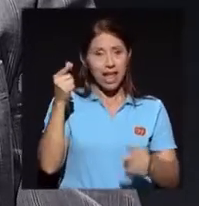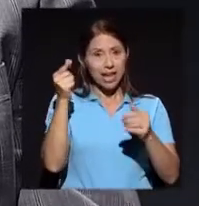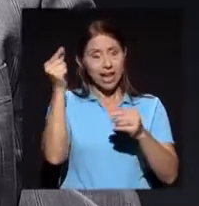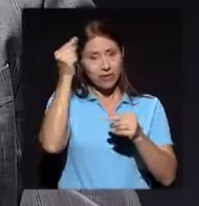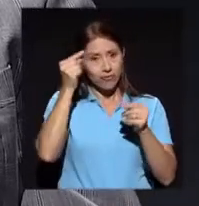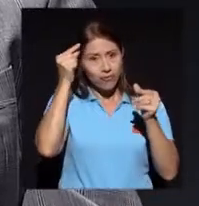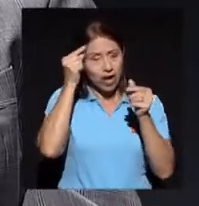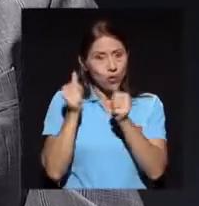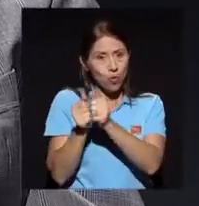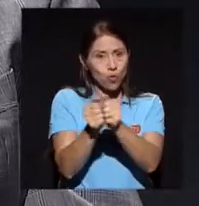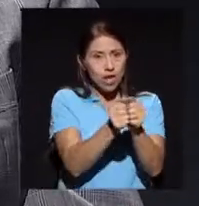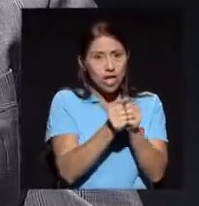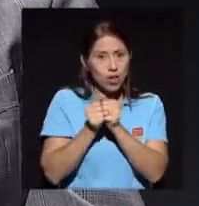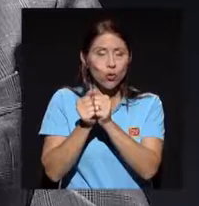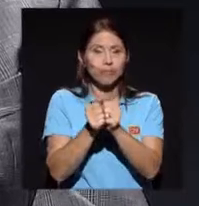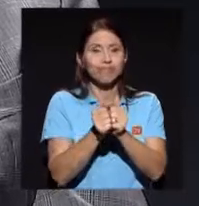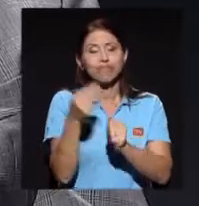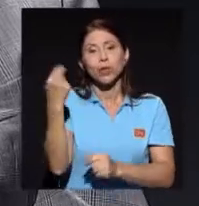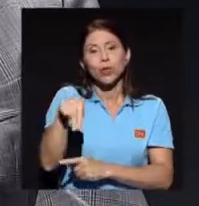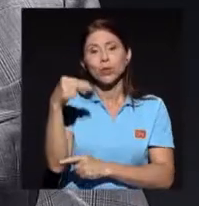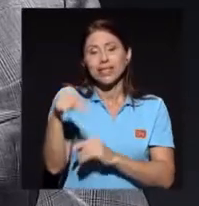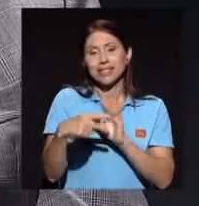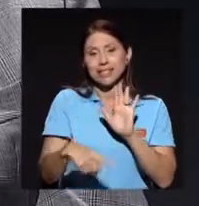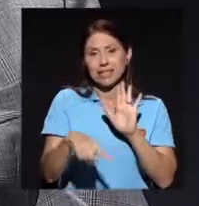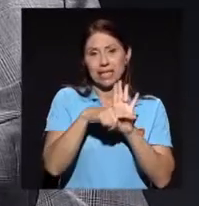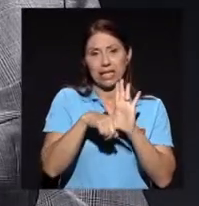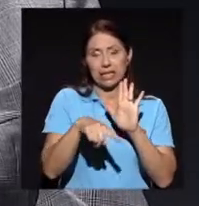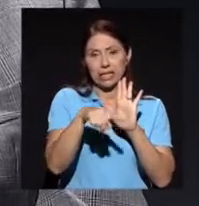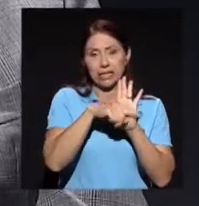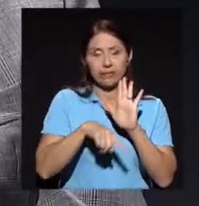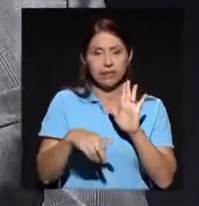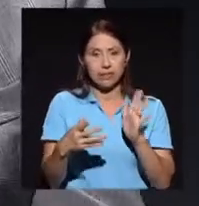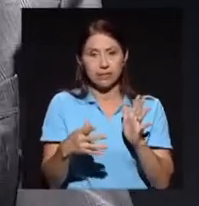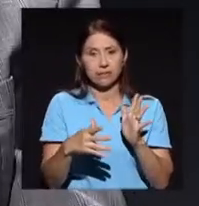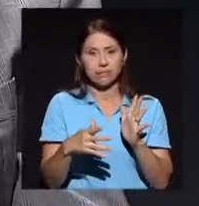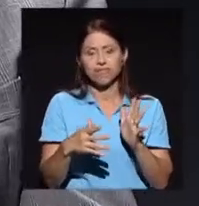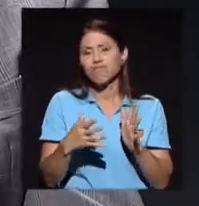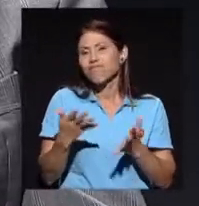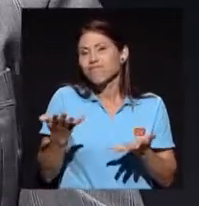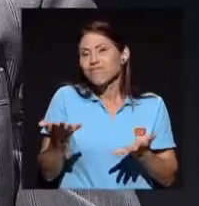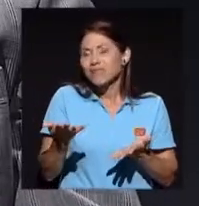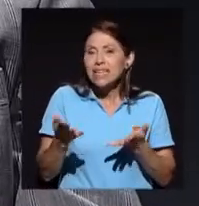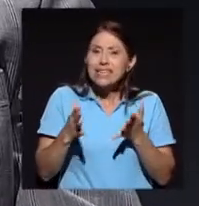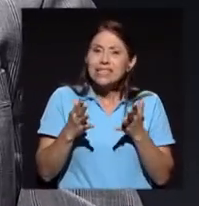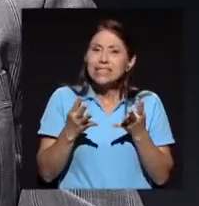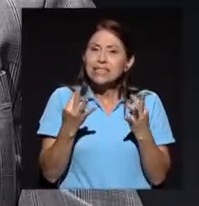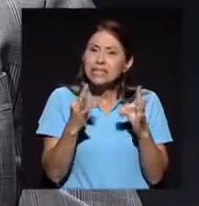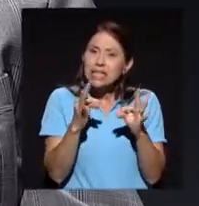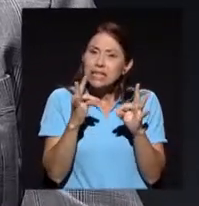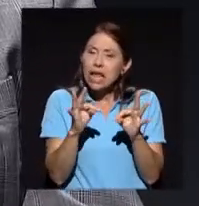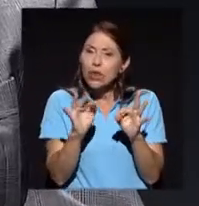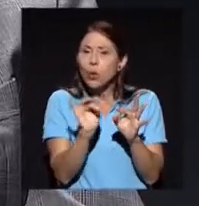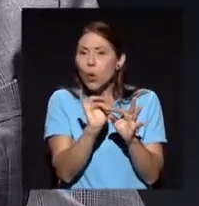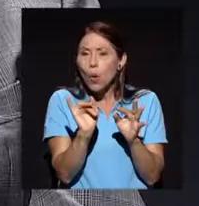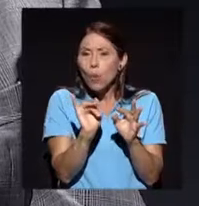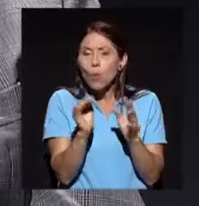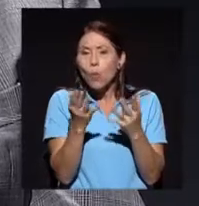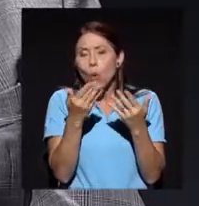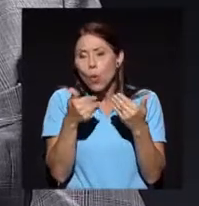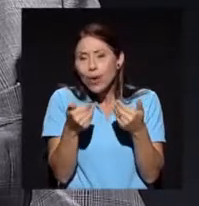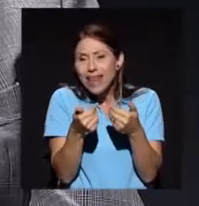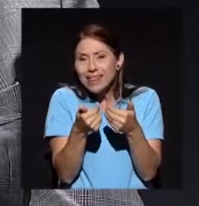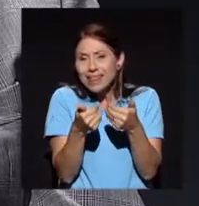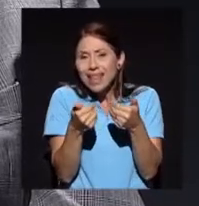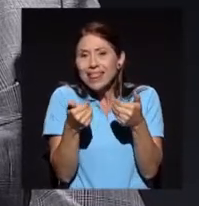son negativas se ha apostado por una cierta tendencia aislacionista por lo menos